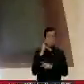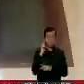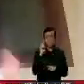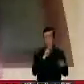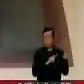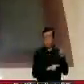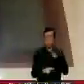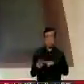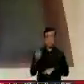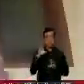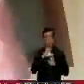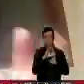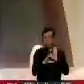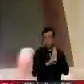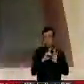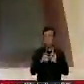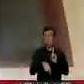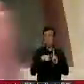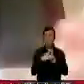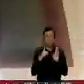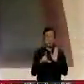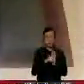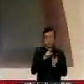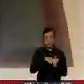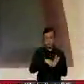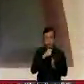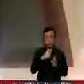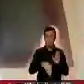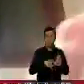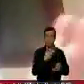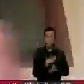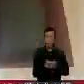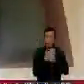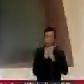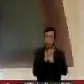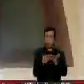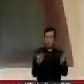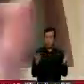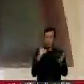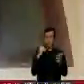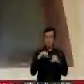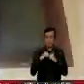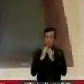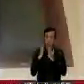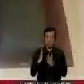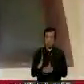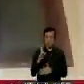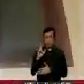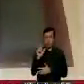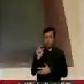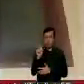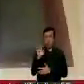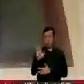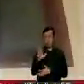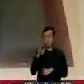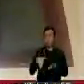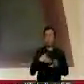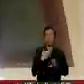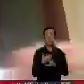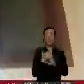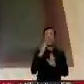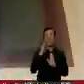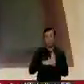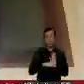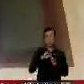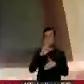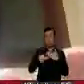análisis constitucional, un mayor análisis legal. Hay propuestas, por ejemplo, como de un asambleísta, el asambleísta Ron, él proponía